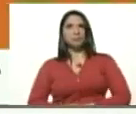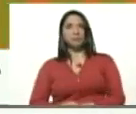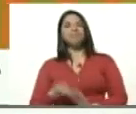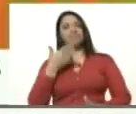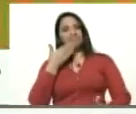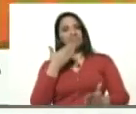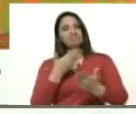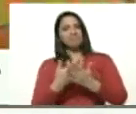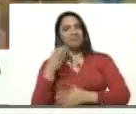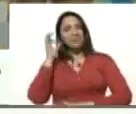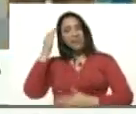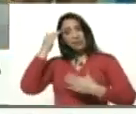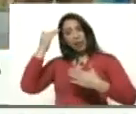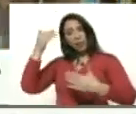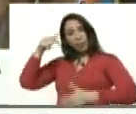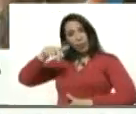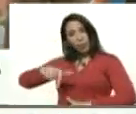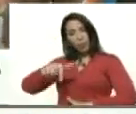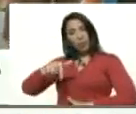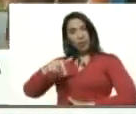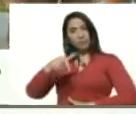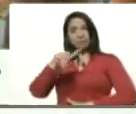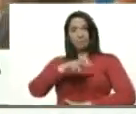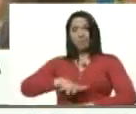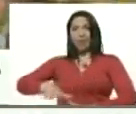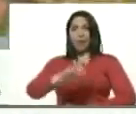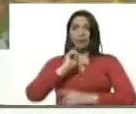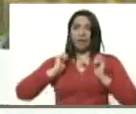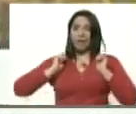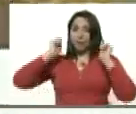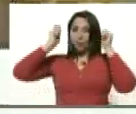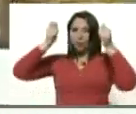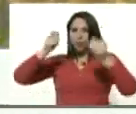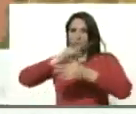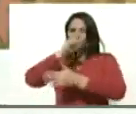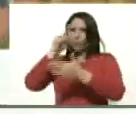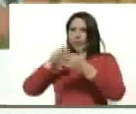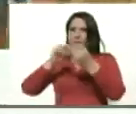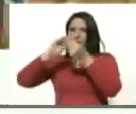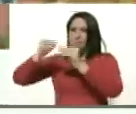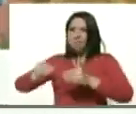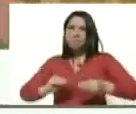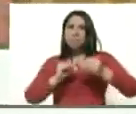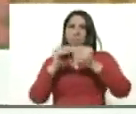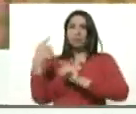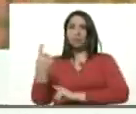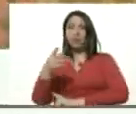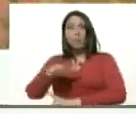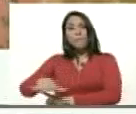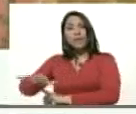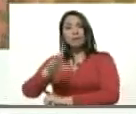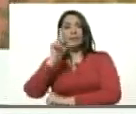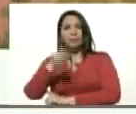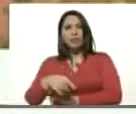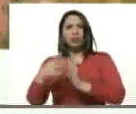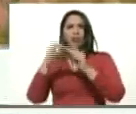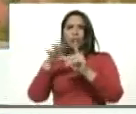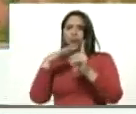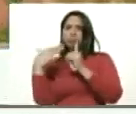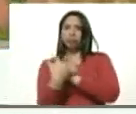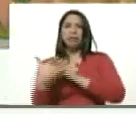Gracias, Erika. Un saludo aquí desde la Plaza Capuchinos, totalmente recuperada, no solo ella, sino todo su